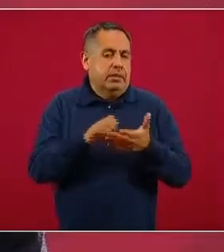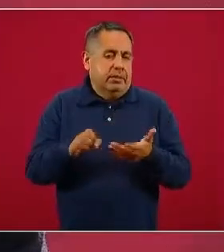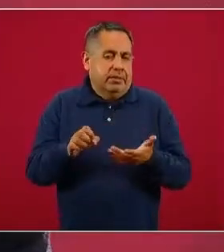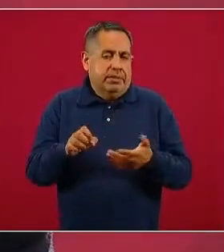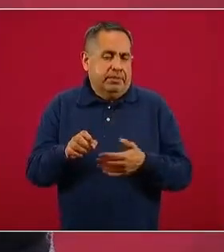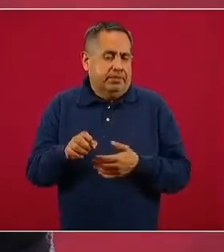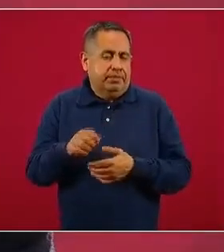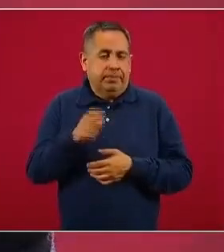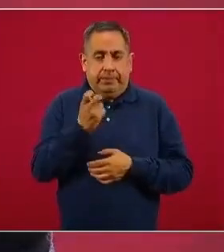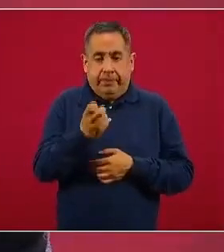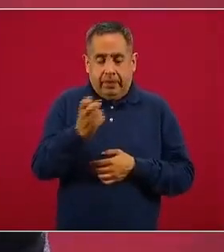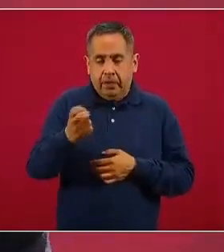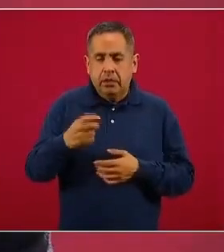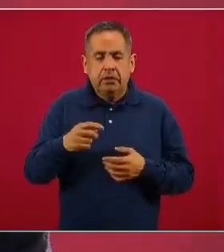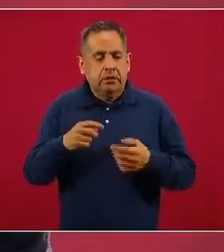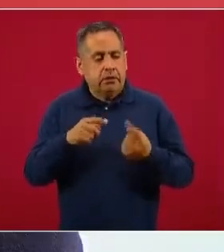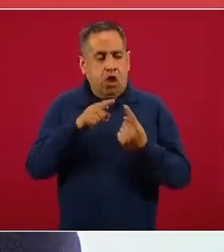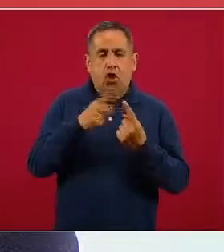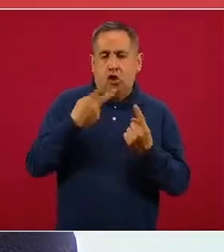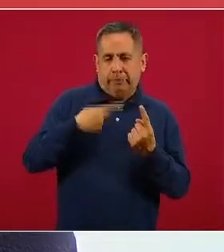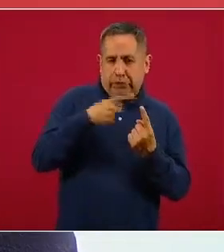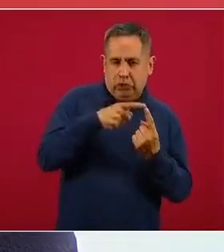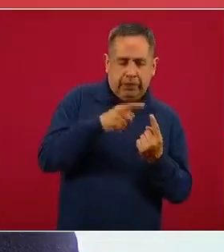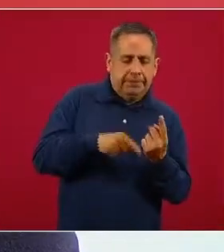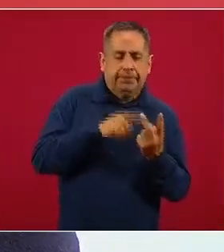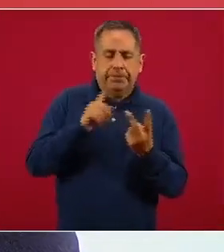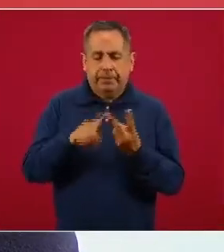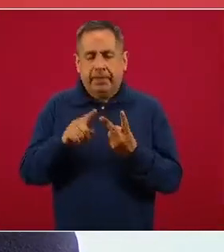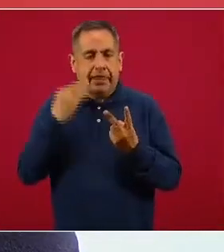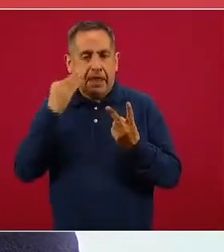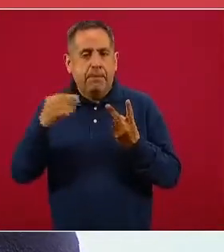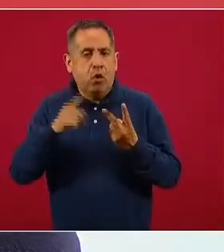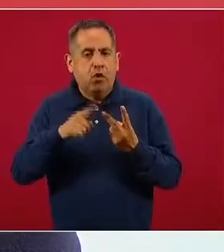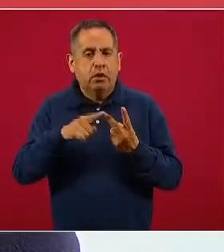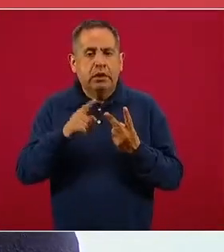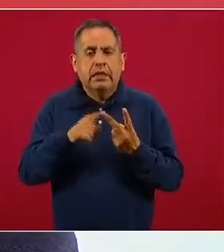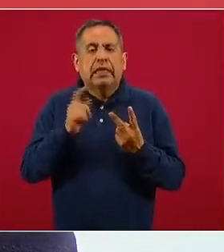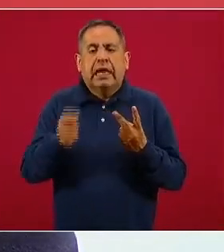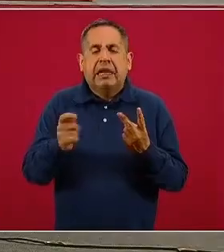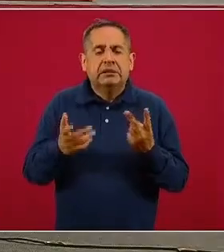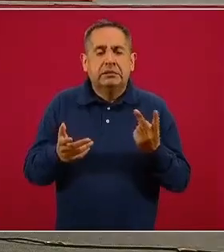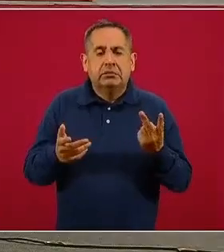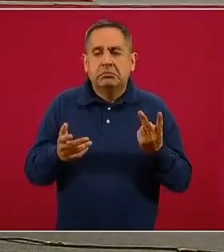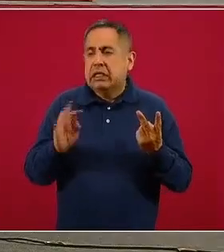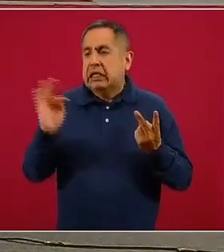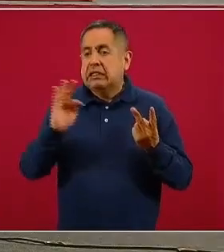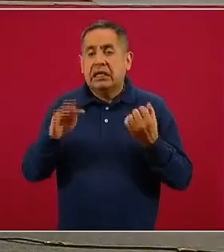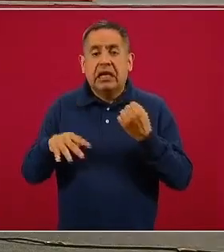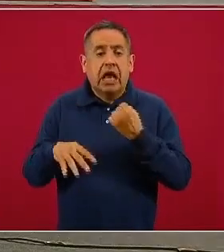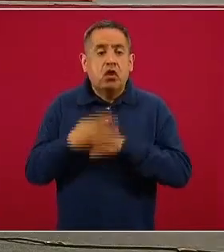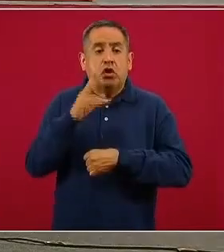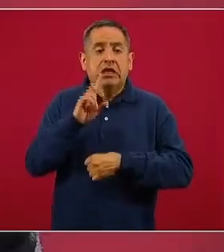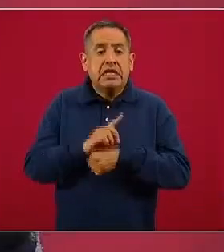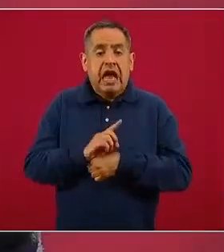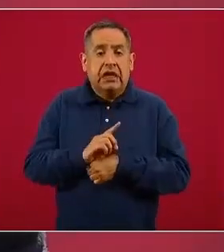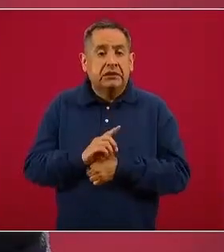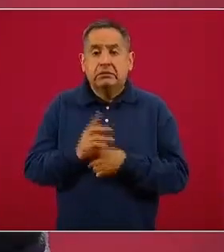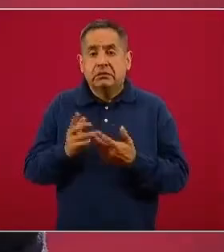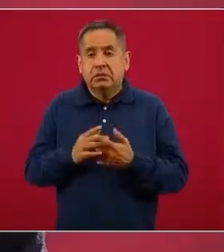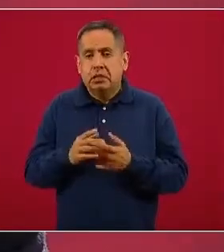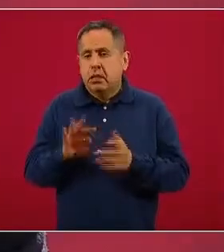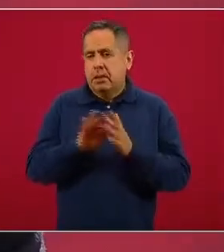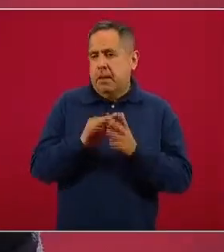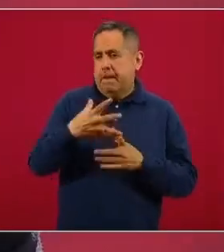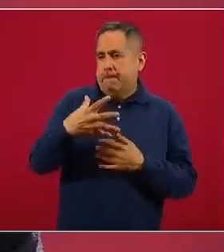COVID-19, precisamente hemos hablado también en muchas conferencias que este periodo puede ser de hasta 14 días, es decir, una persona que